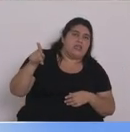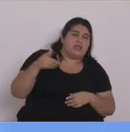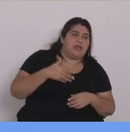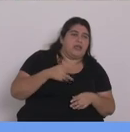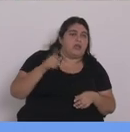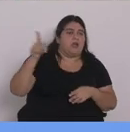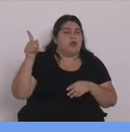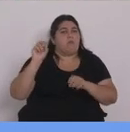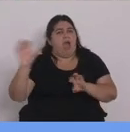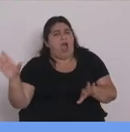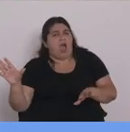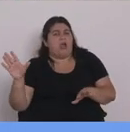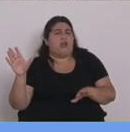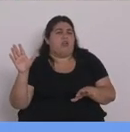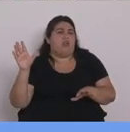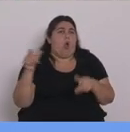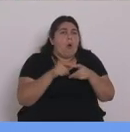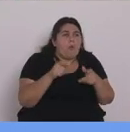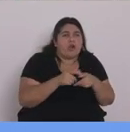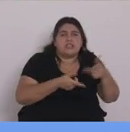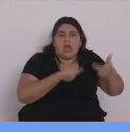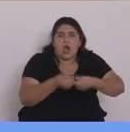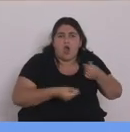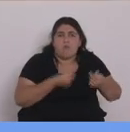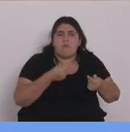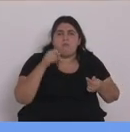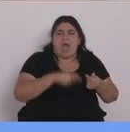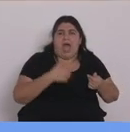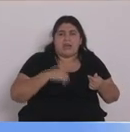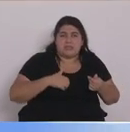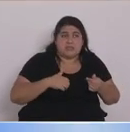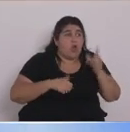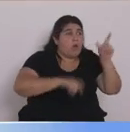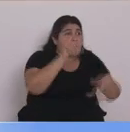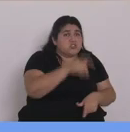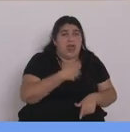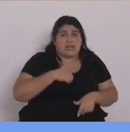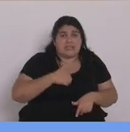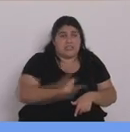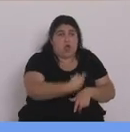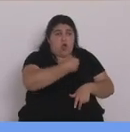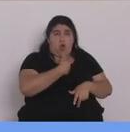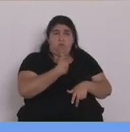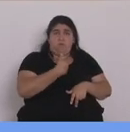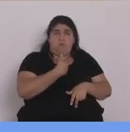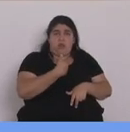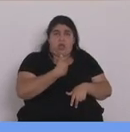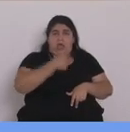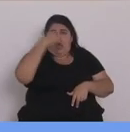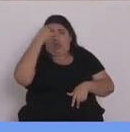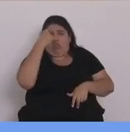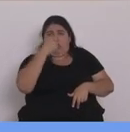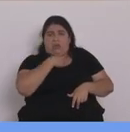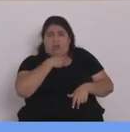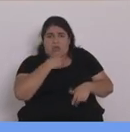son malos, el bonista que compra un bono argentino, el argentino que compra un bono nuestro, es un especulador,